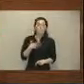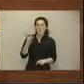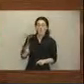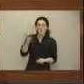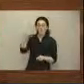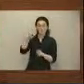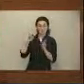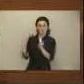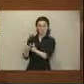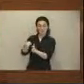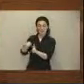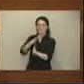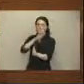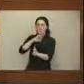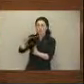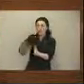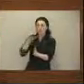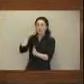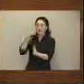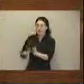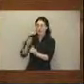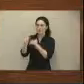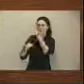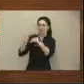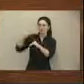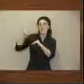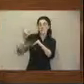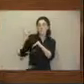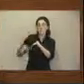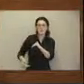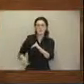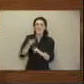alto grado de valoración y de reconocimiento. Si se quiere